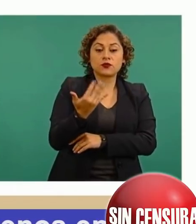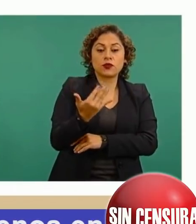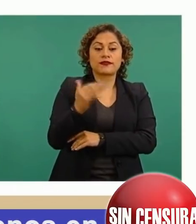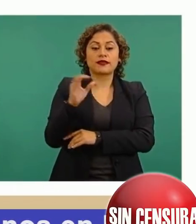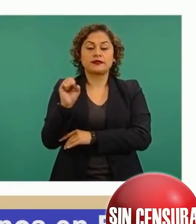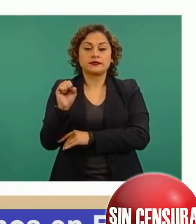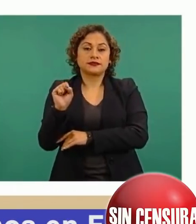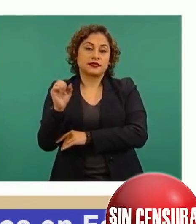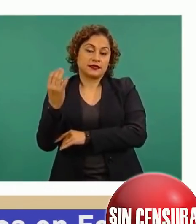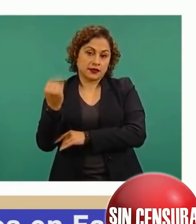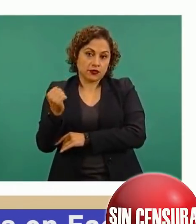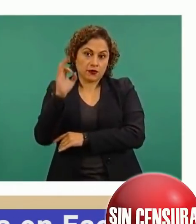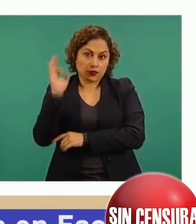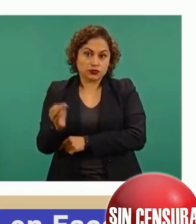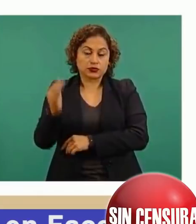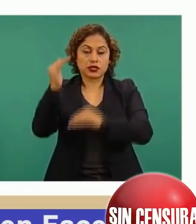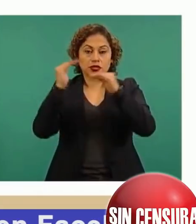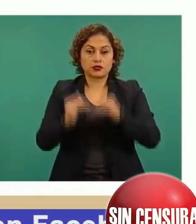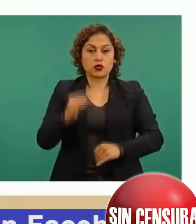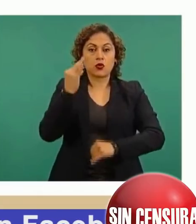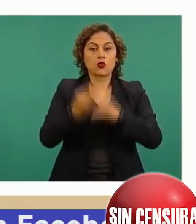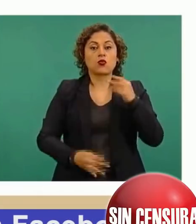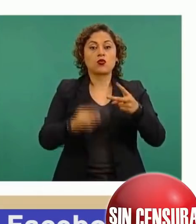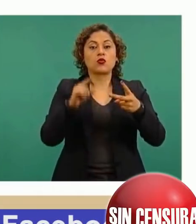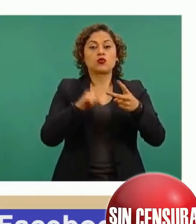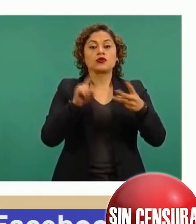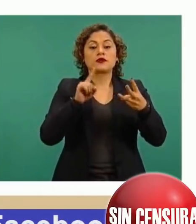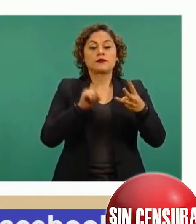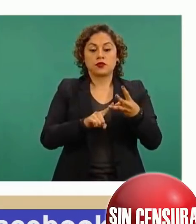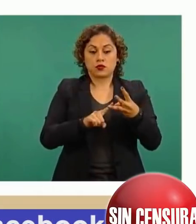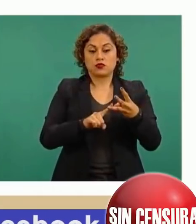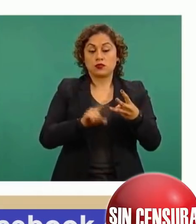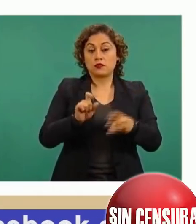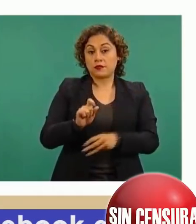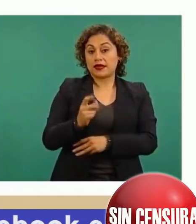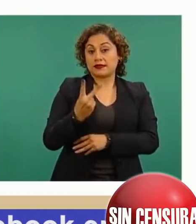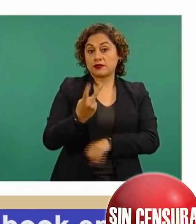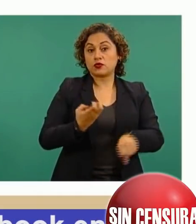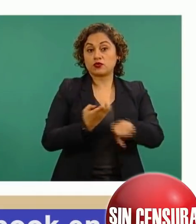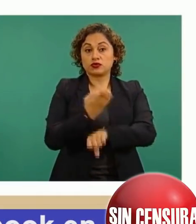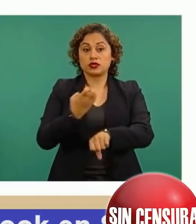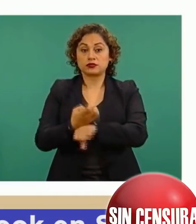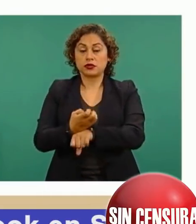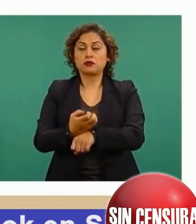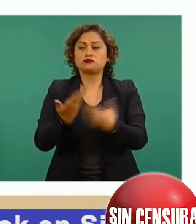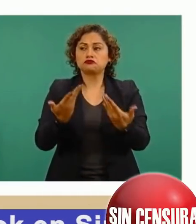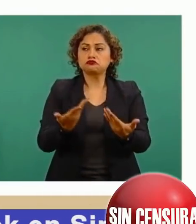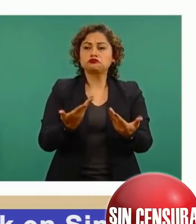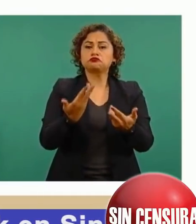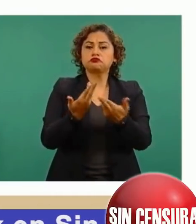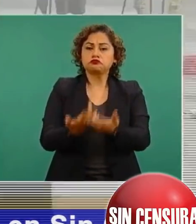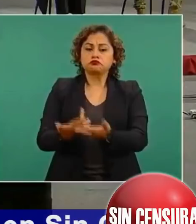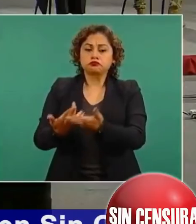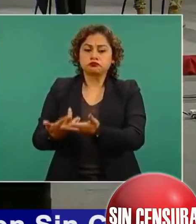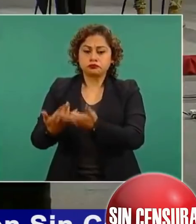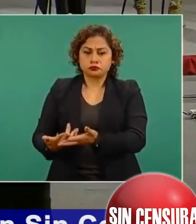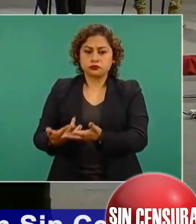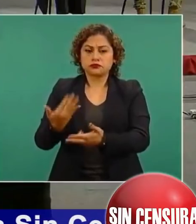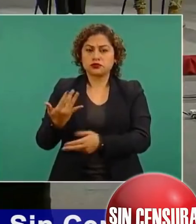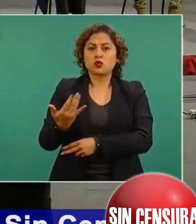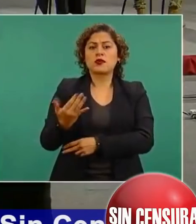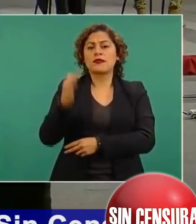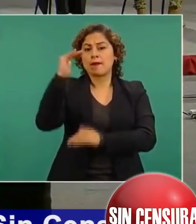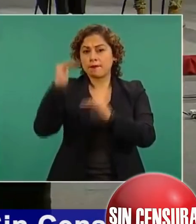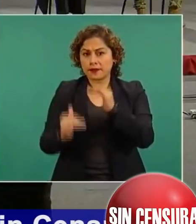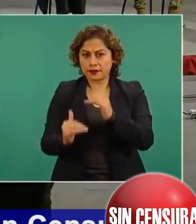y el resto de 22 entidades federativas están con menos del 50% de ocupación.